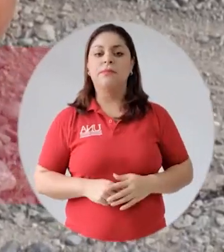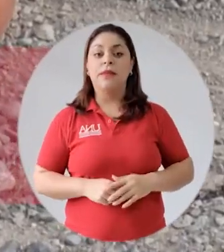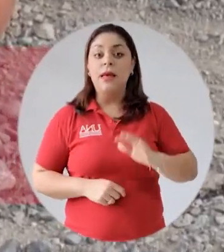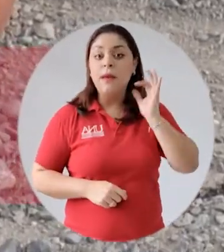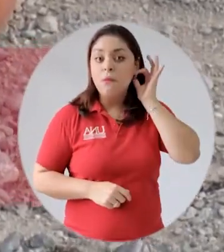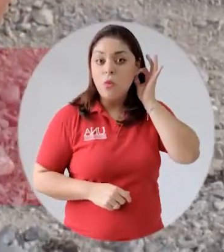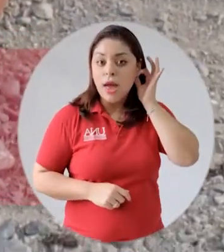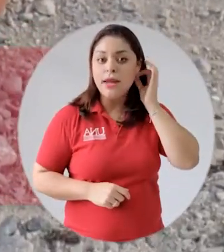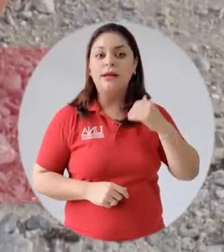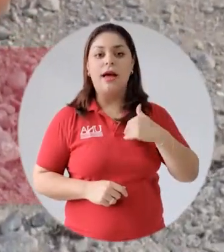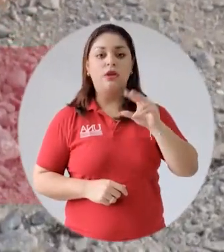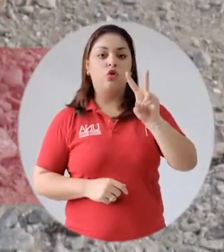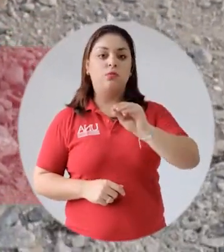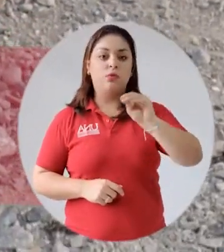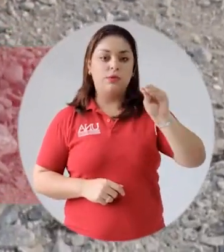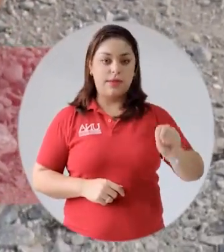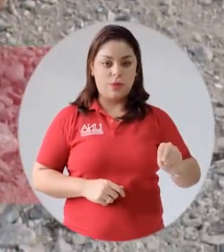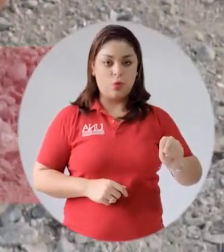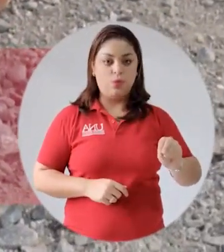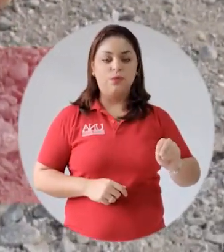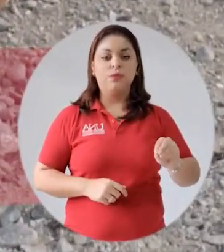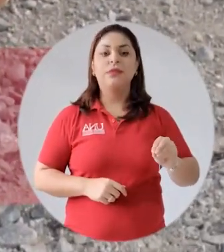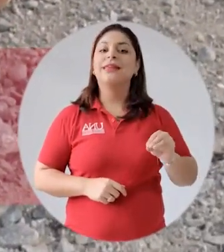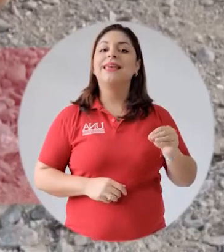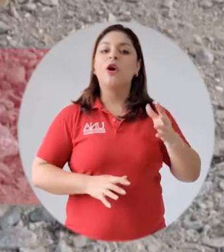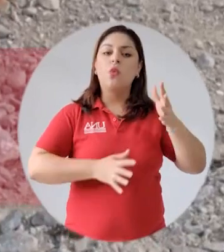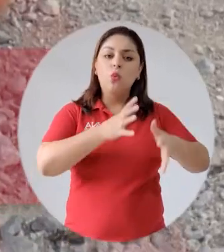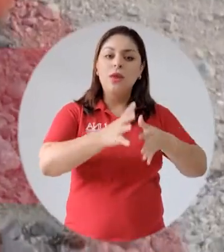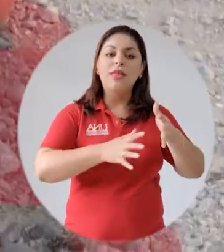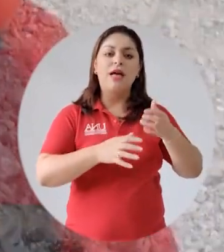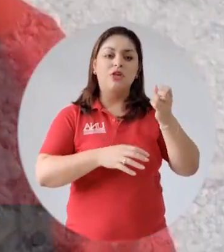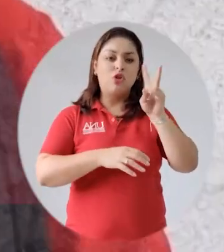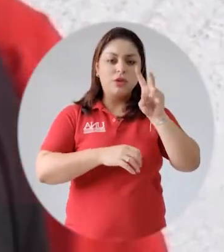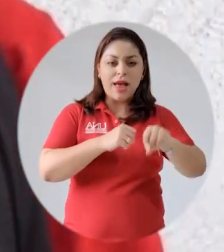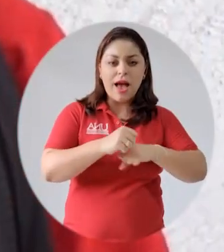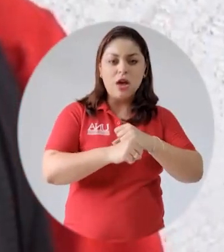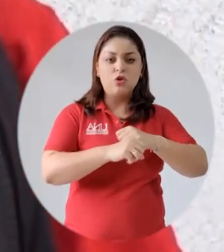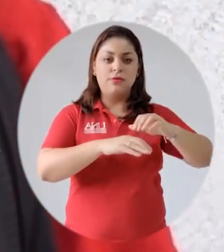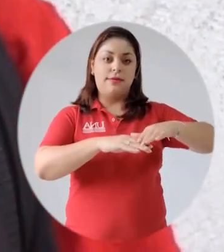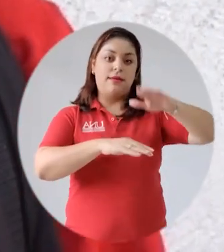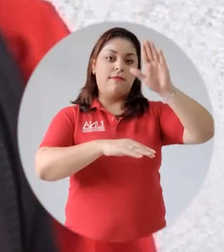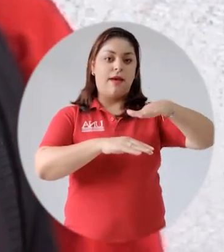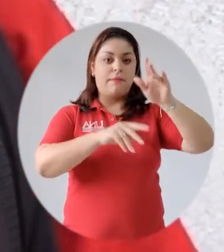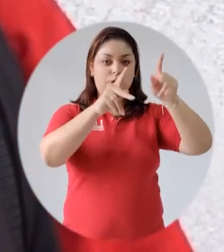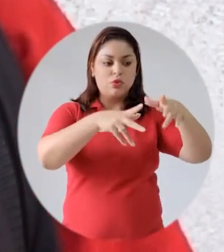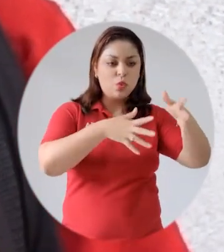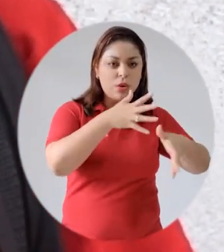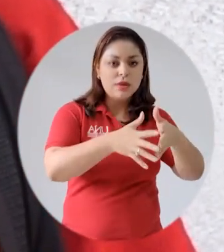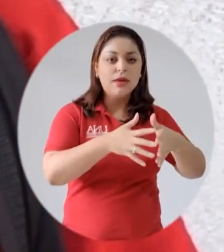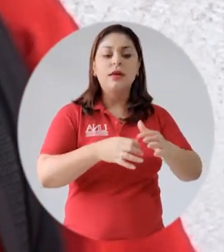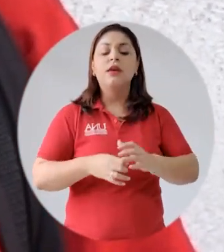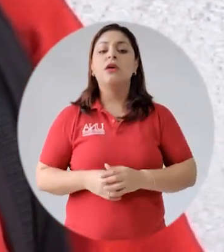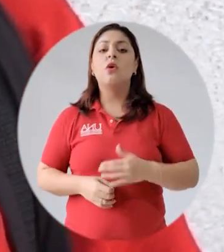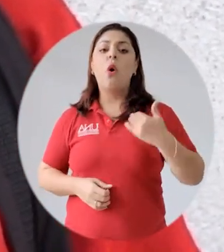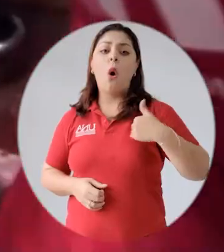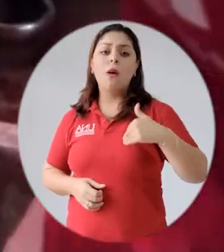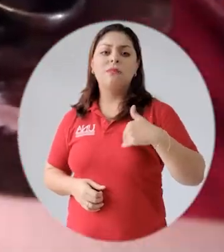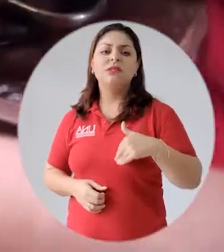tiempo, pero la tasa de participación no es así, ¿verdad? Cuando hablamos de cuidados, realmente aquí tenemos una tasa